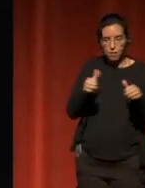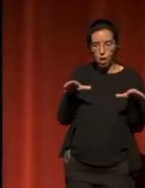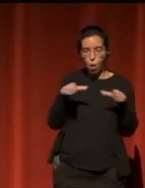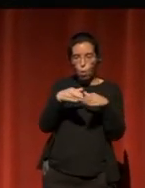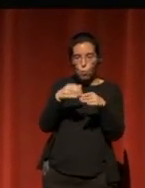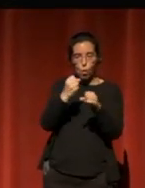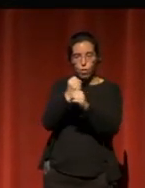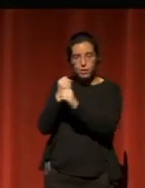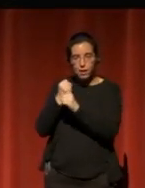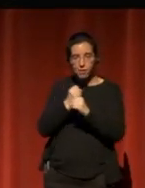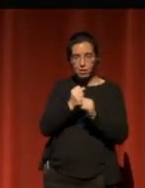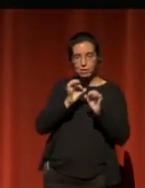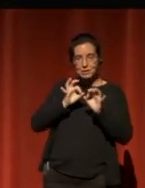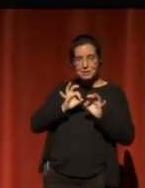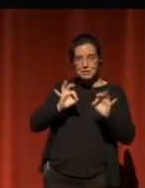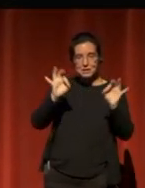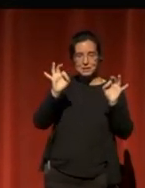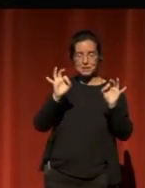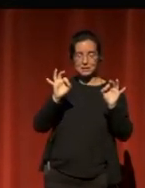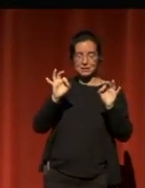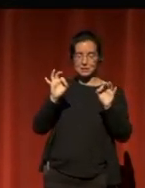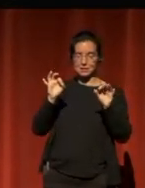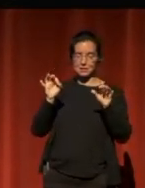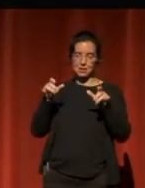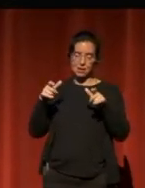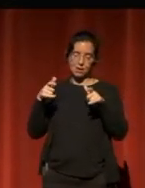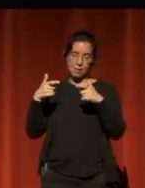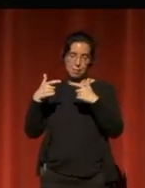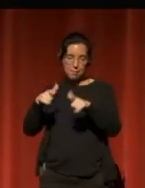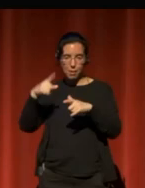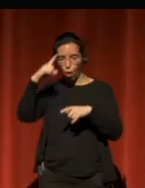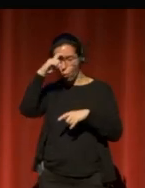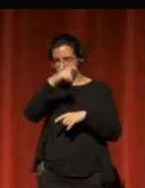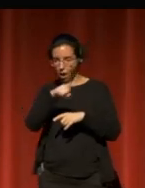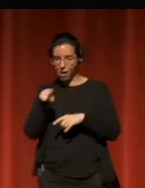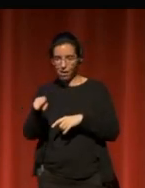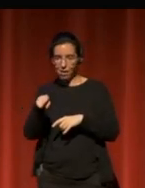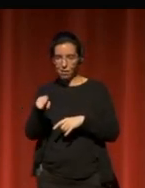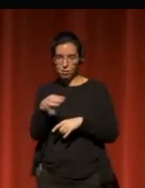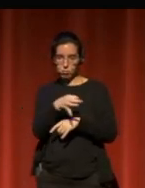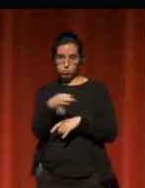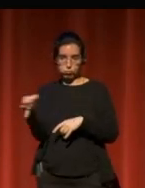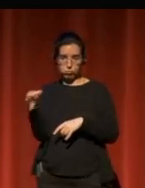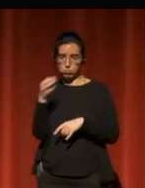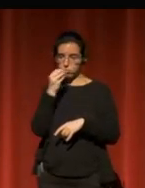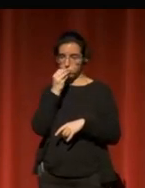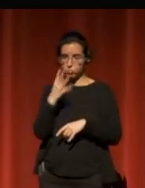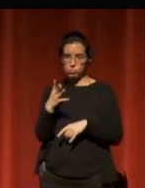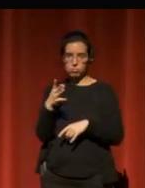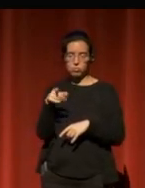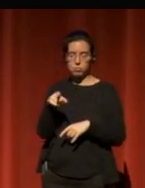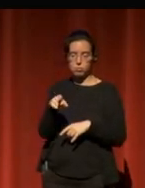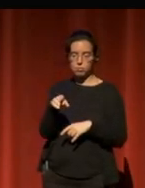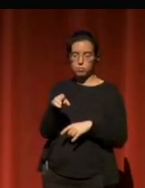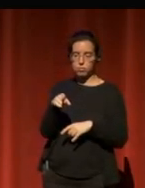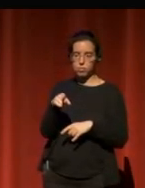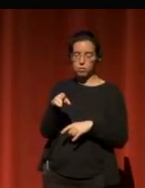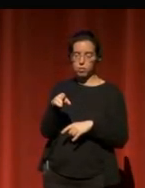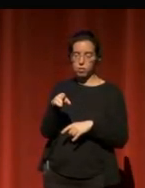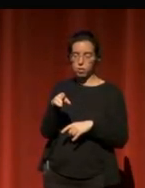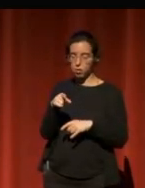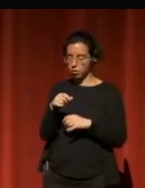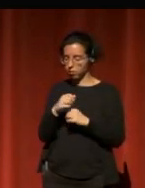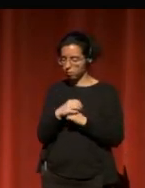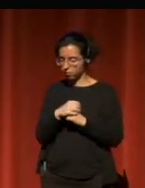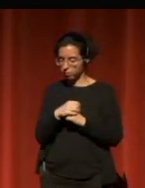de Especial Atención al Medio Rural, que tan fantásticamente coordina a Roberto Soto. Seguro que te he cambiado el nombre. ¿Es